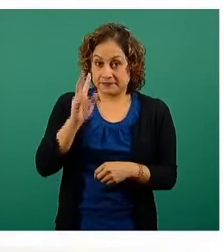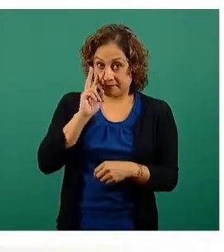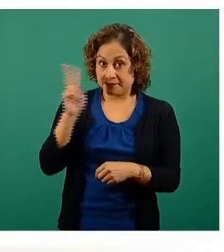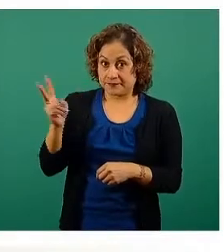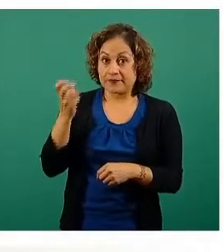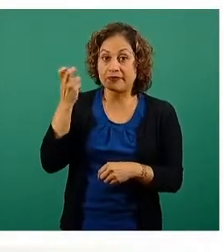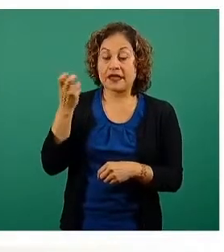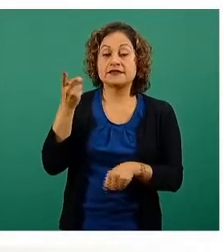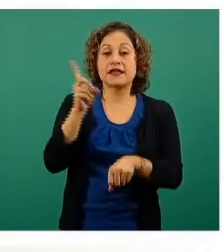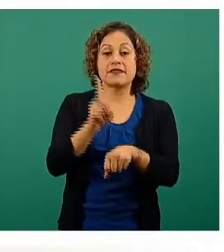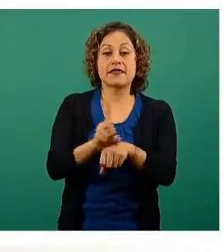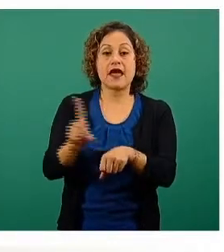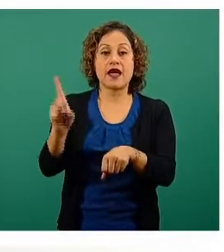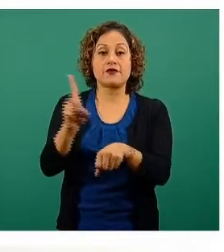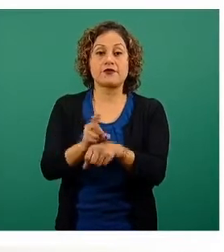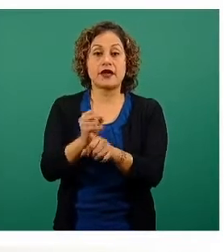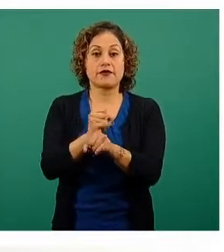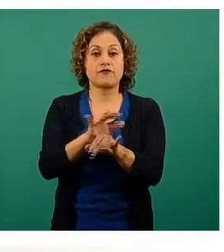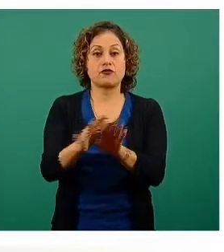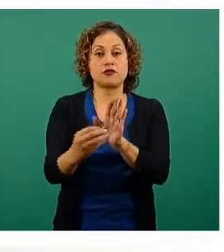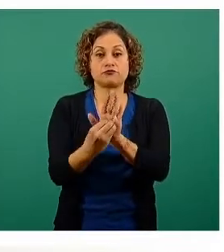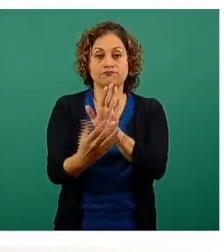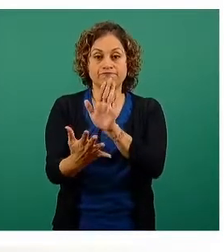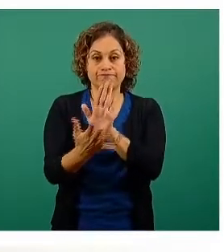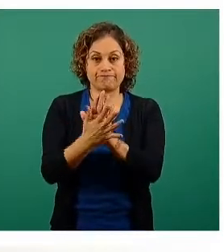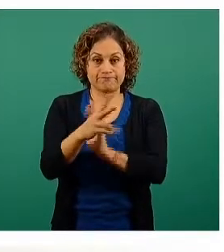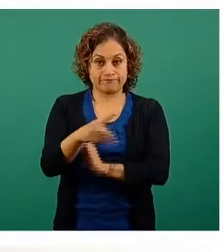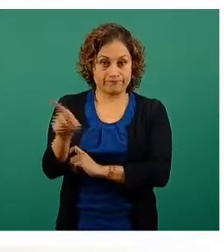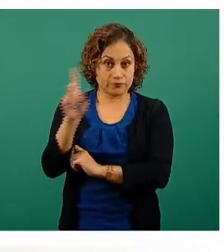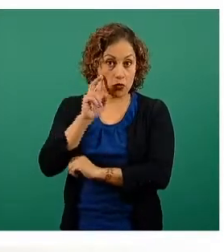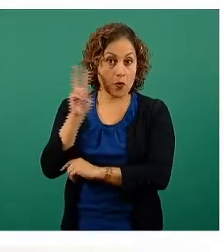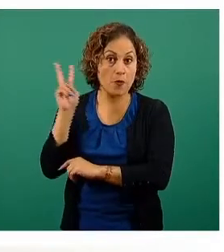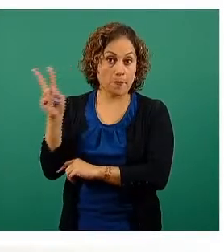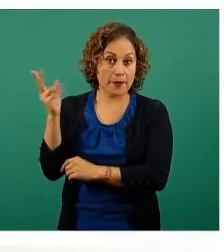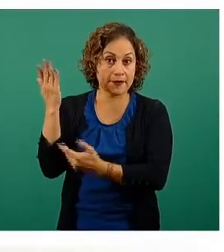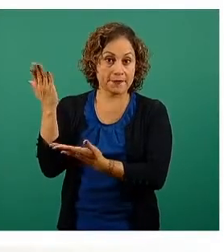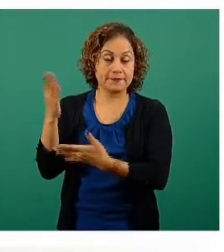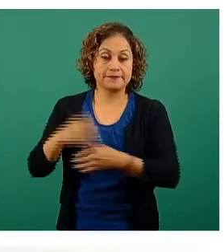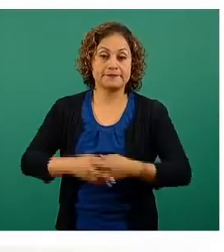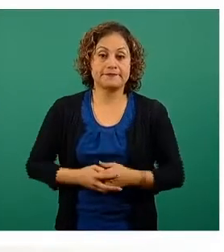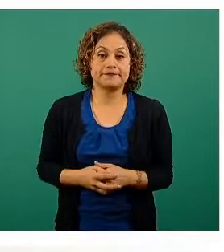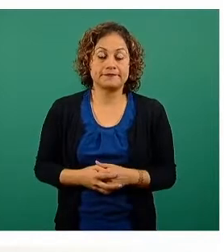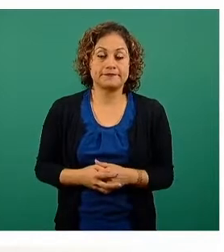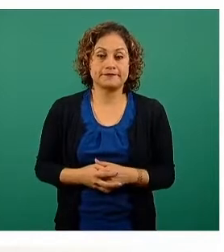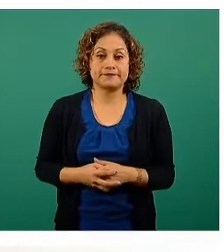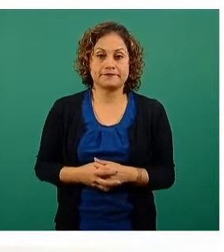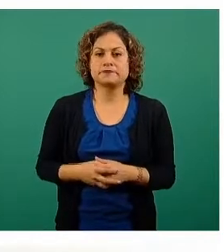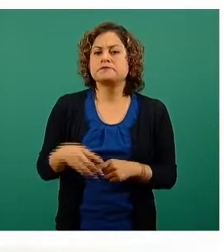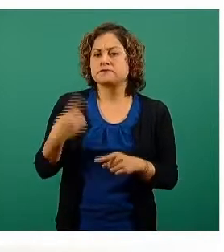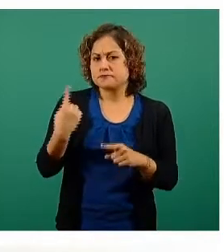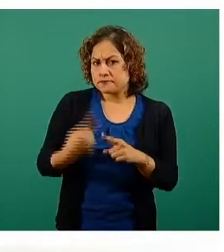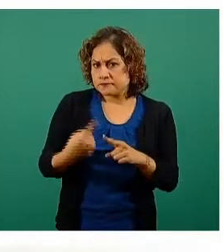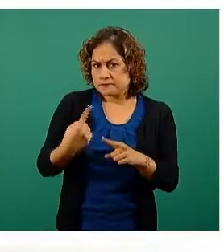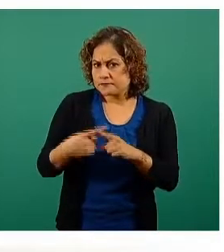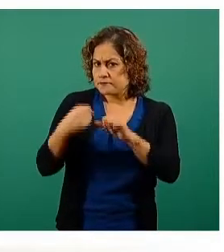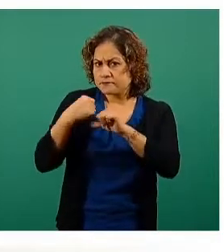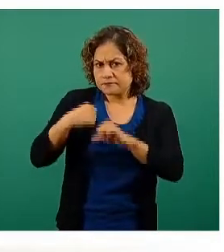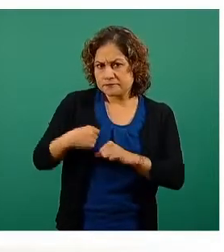cortes diarios para que ustedes puedan identificar claramente lo que nuestros equipos de salud a nivel estatal, a